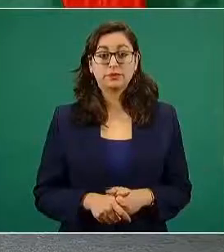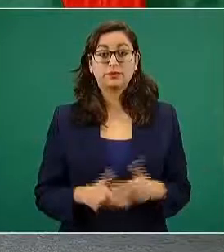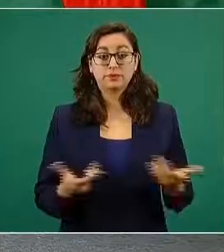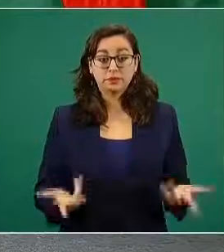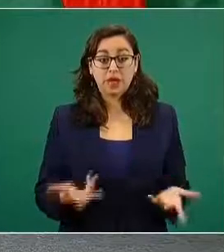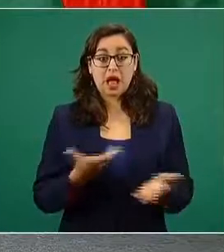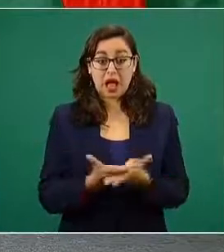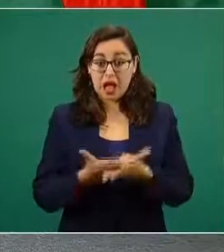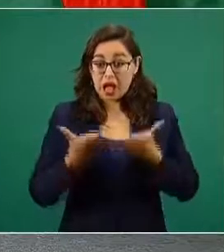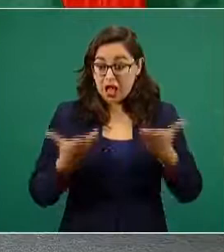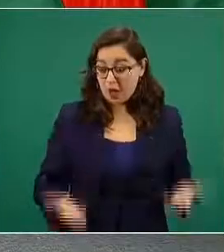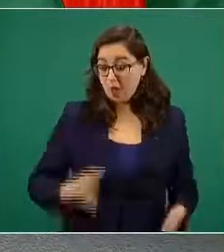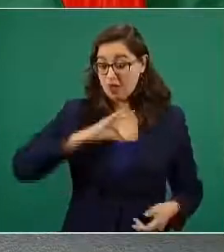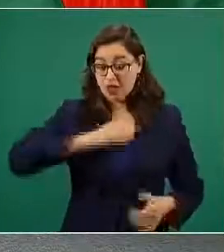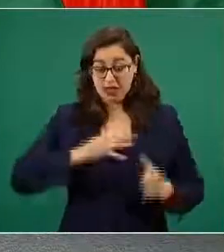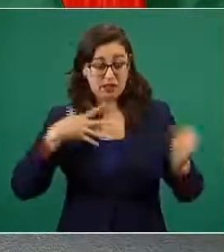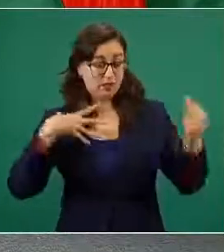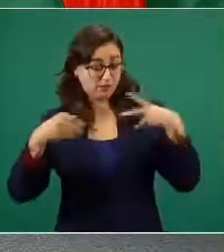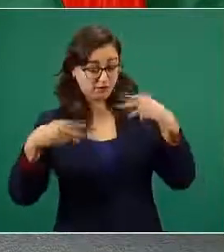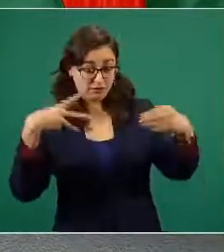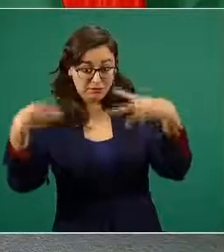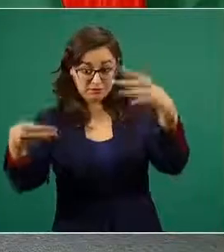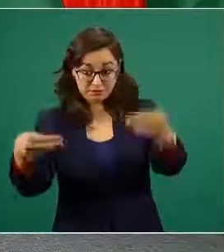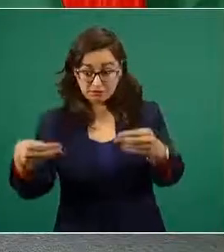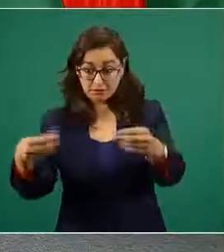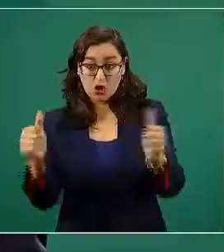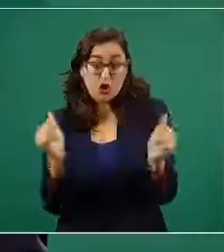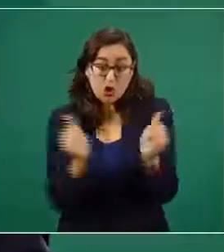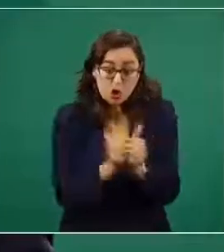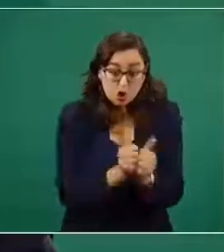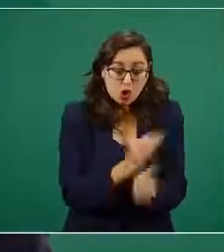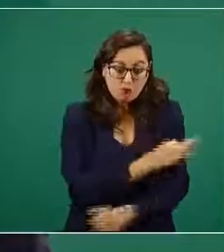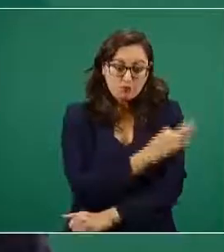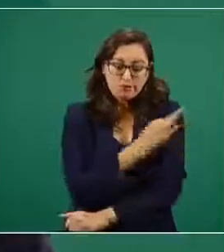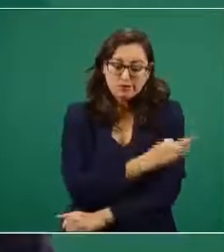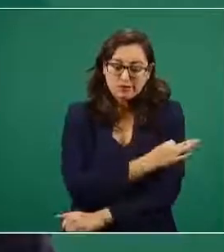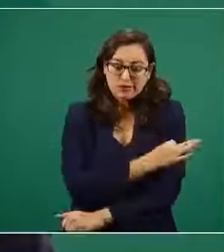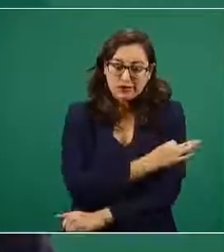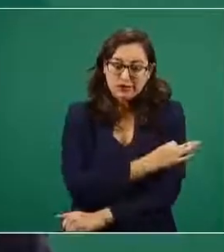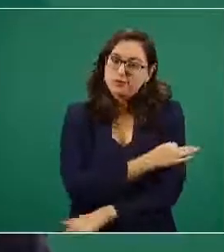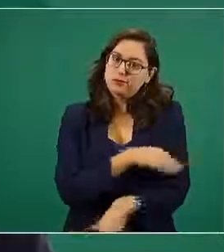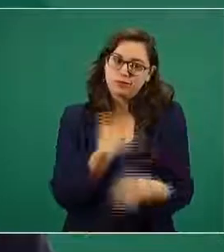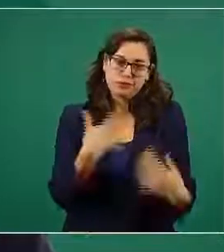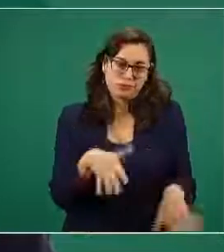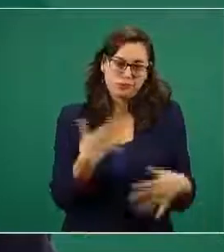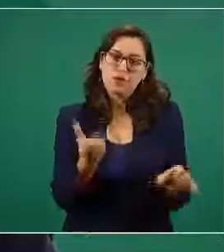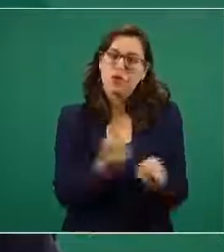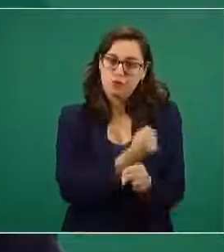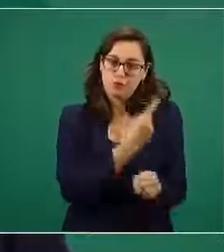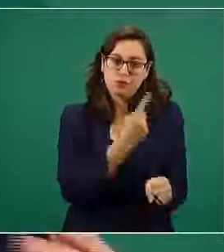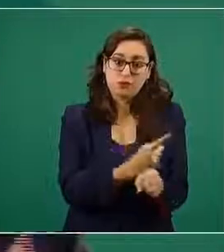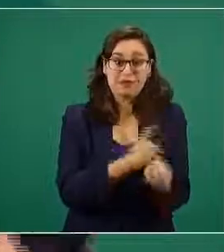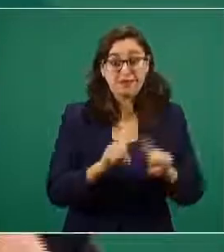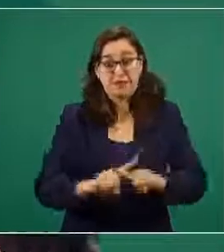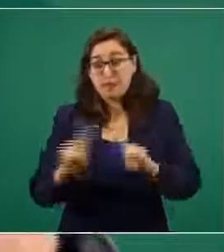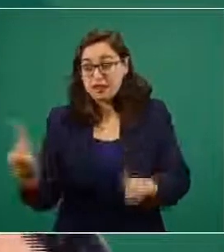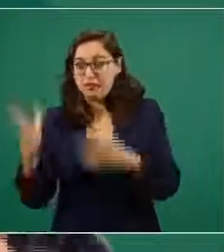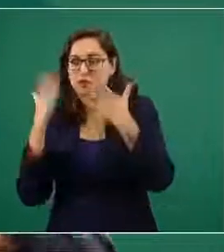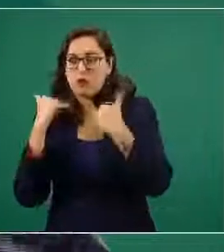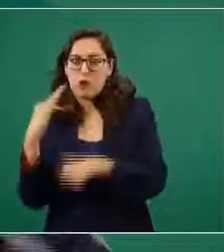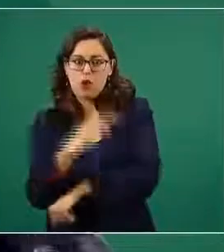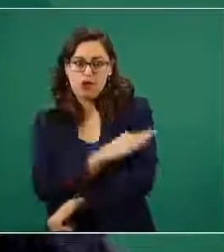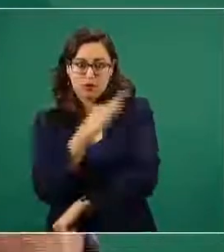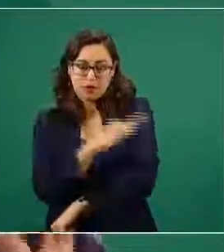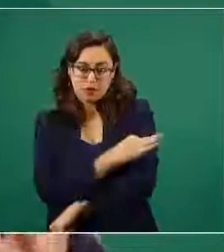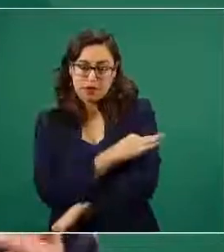de una epidemia con vacuna es muy diferente al manejo de una epidemia sin vacuna. No bajar la guardia, en tanto no se